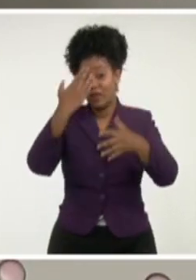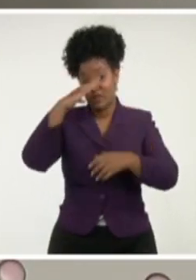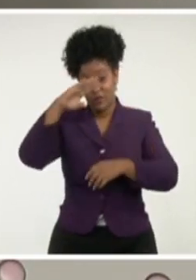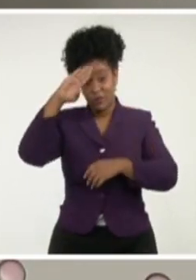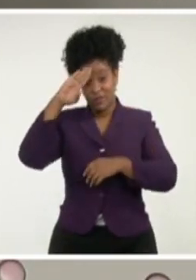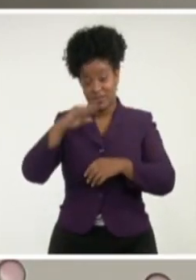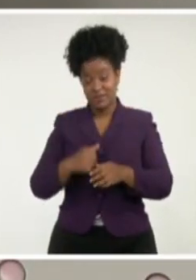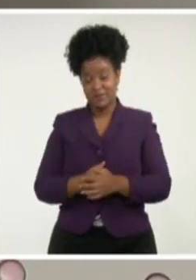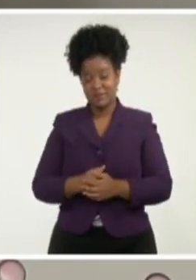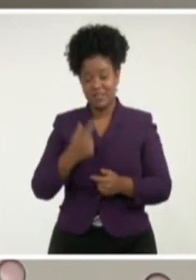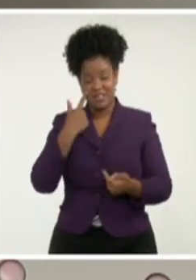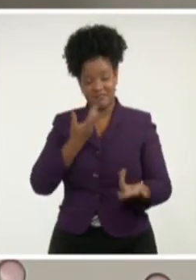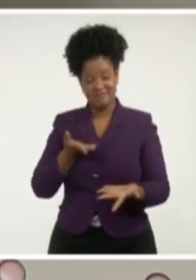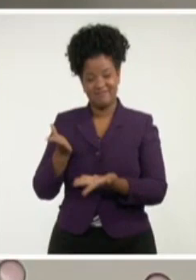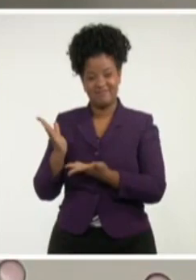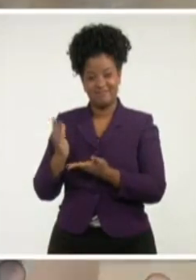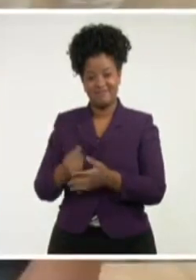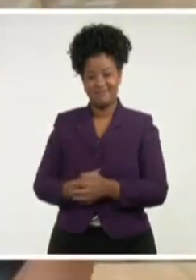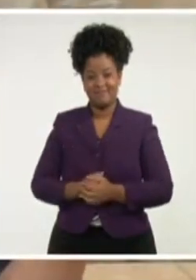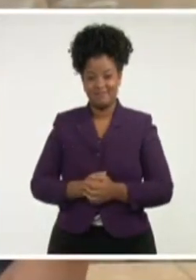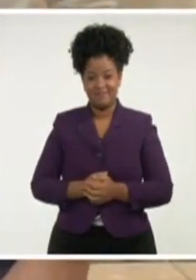combates. Adelante Pavel, bienvenido.